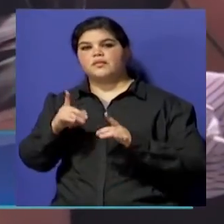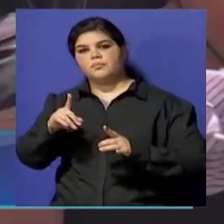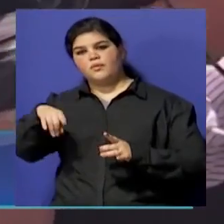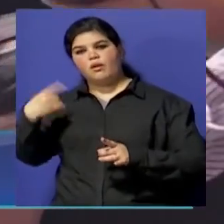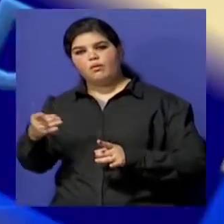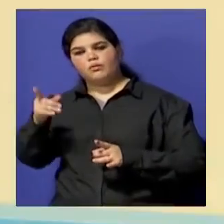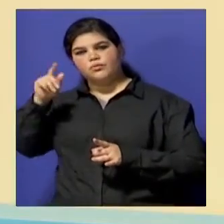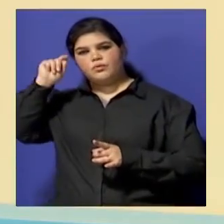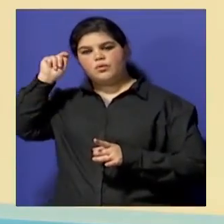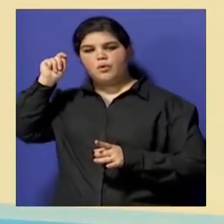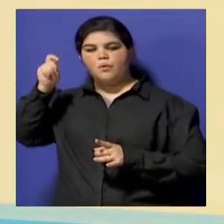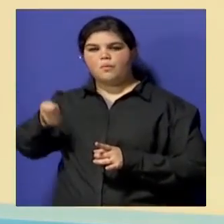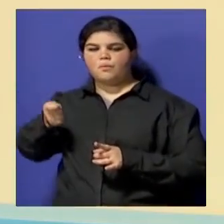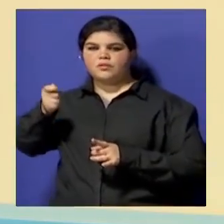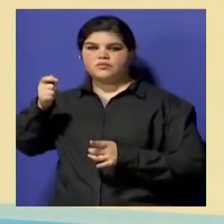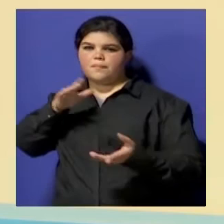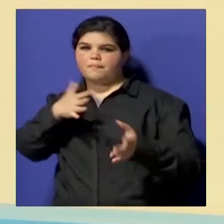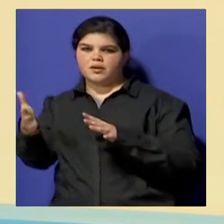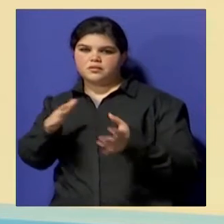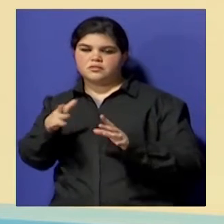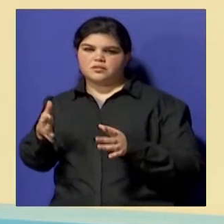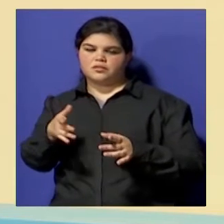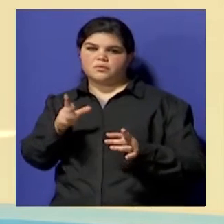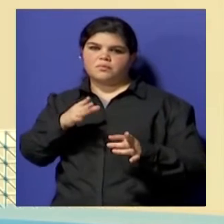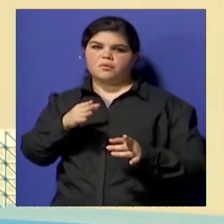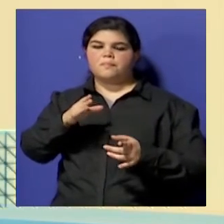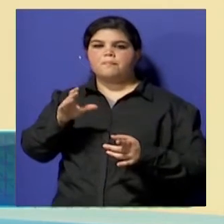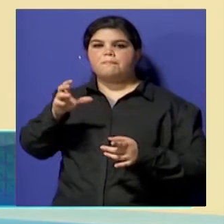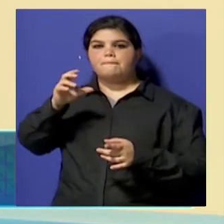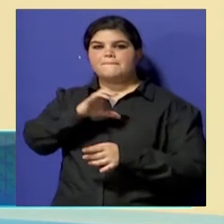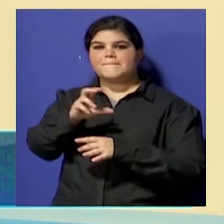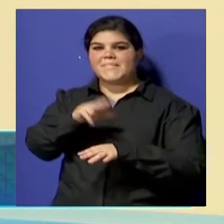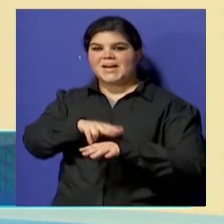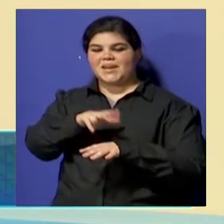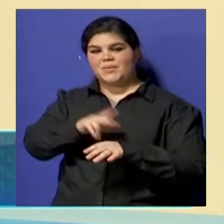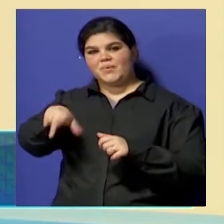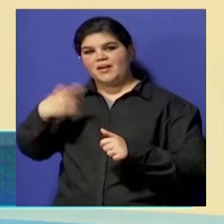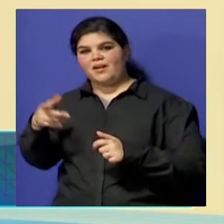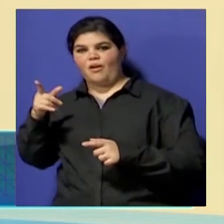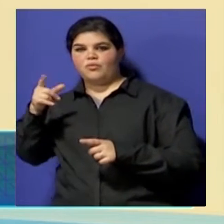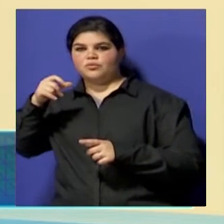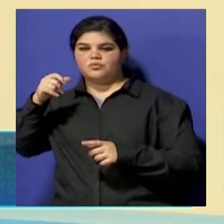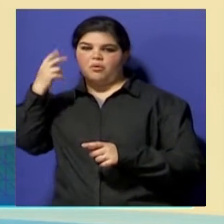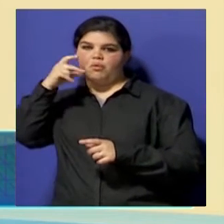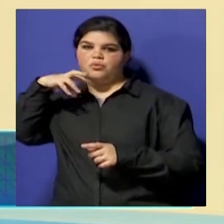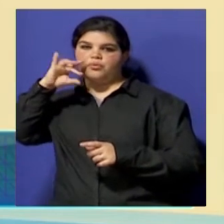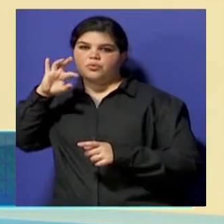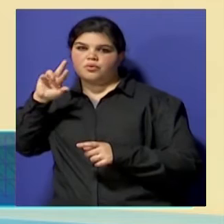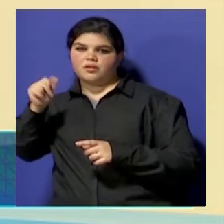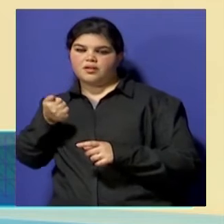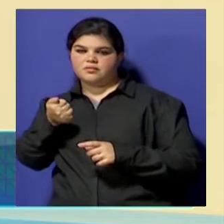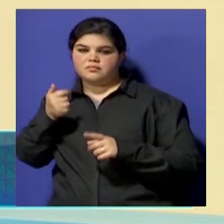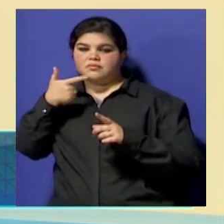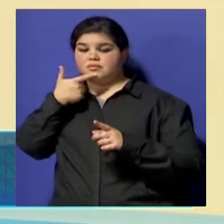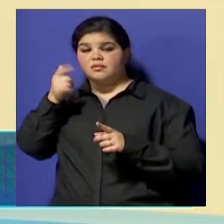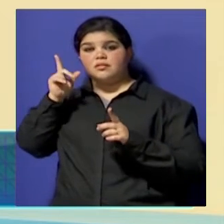procesos similares, recordemos Lugo en Paraguay, Zelaya en Honduras, también hubo un caso de un